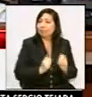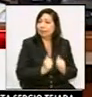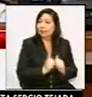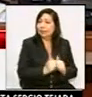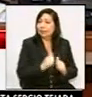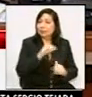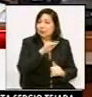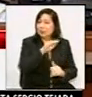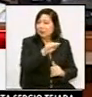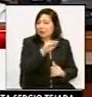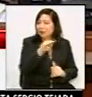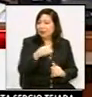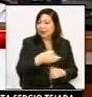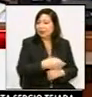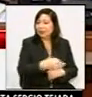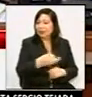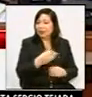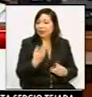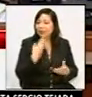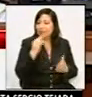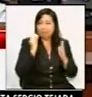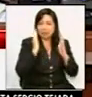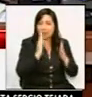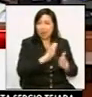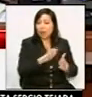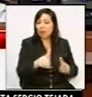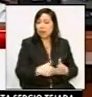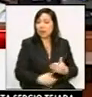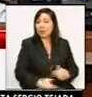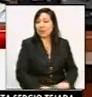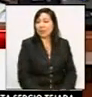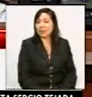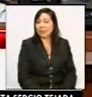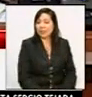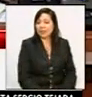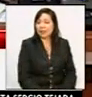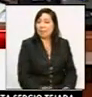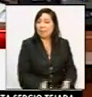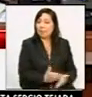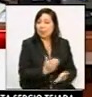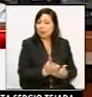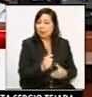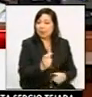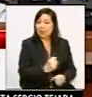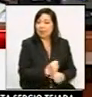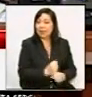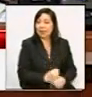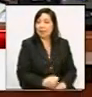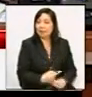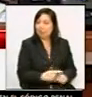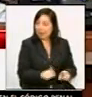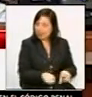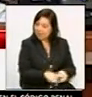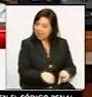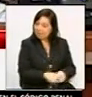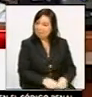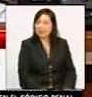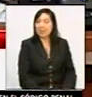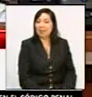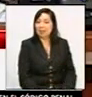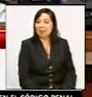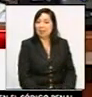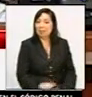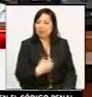acompañan y viajan a cada una de estas direcciones desconcentradas para escuchar los problemas de nuestros trabajadores, pero también para